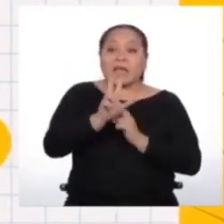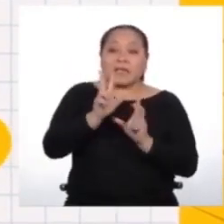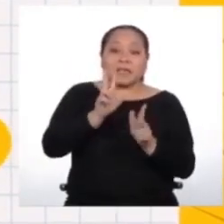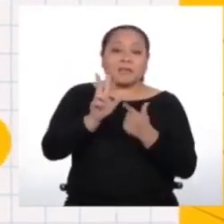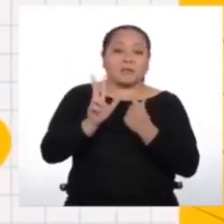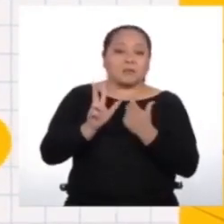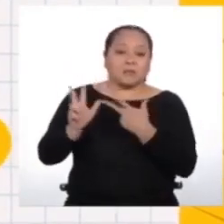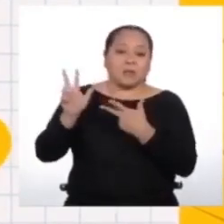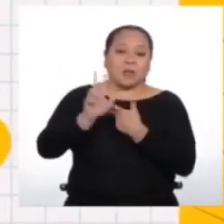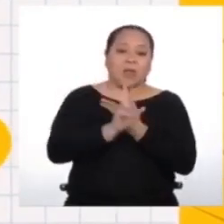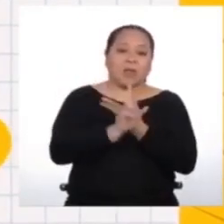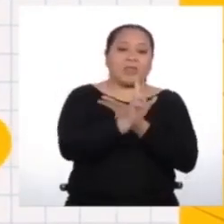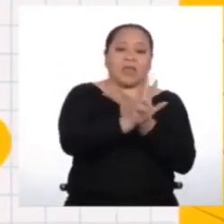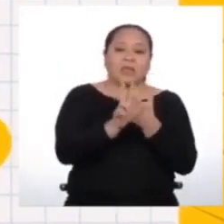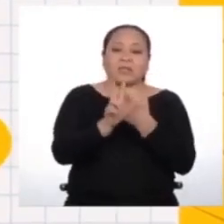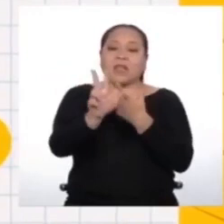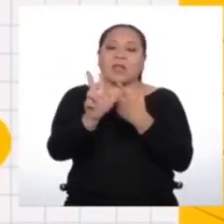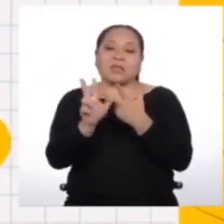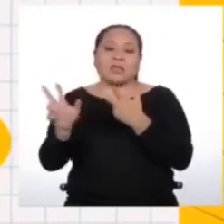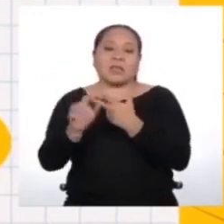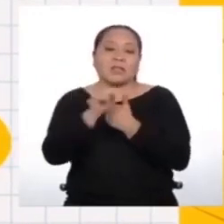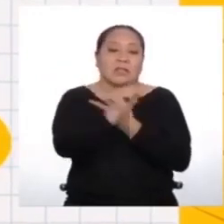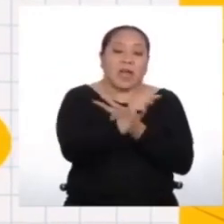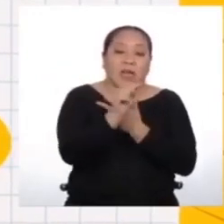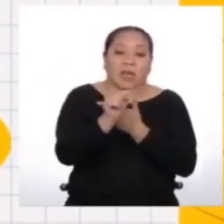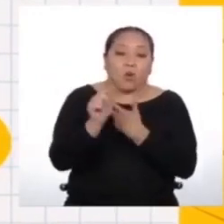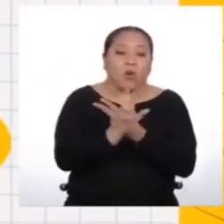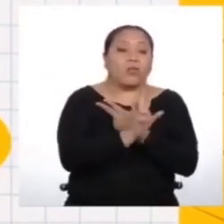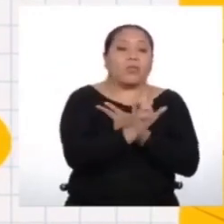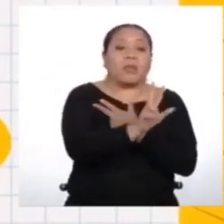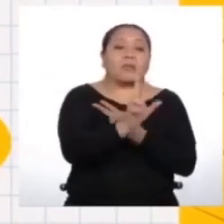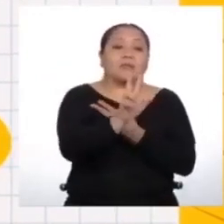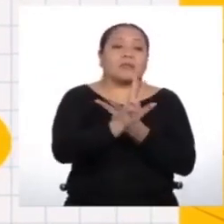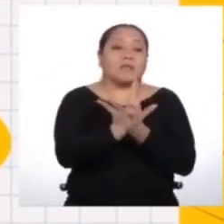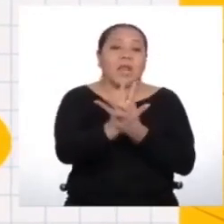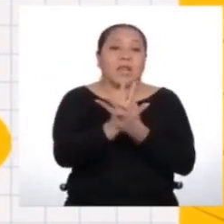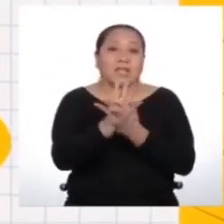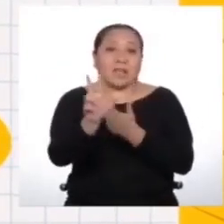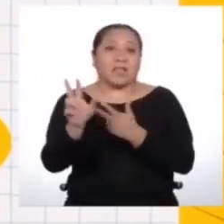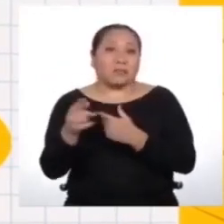y se seguirá repitiendo esto formando una cadena.